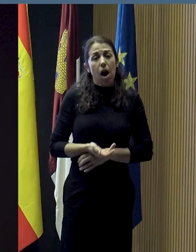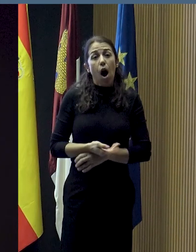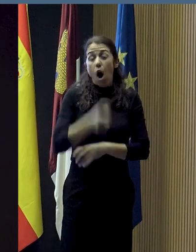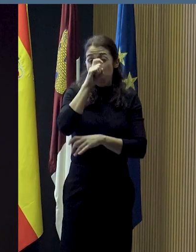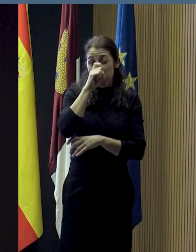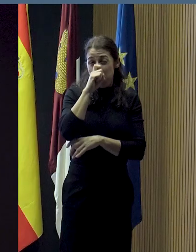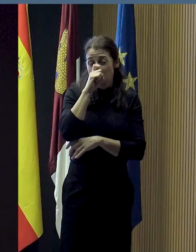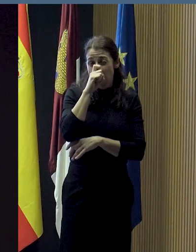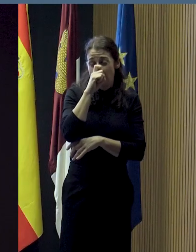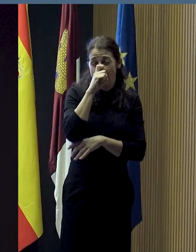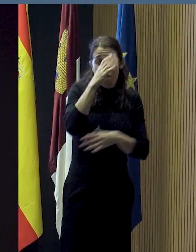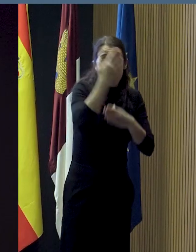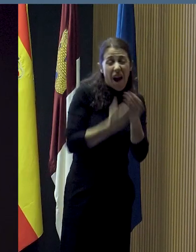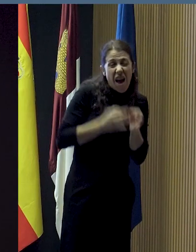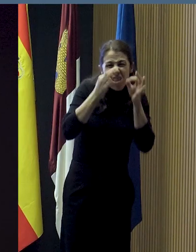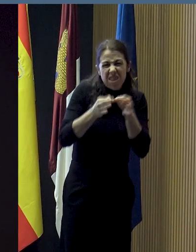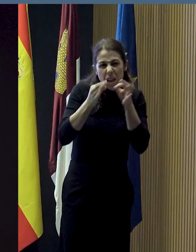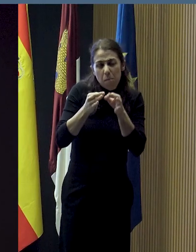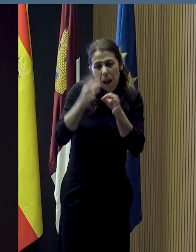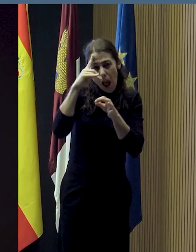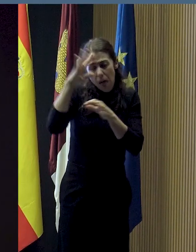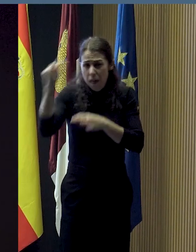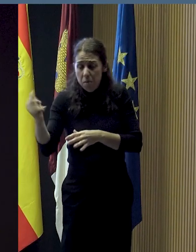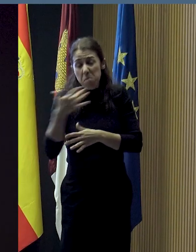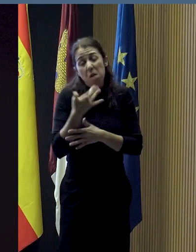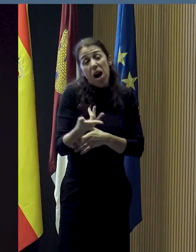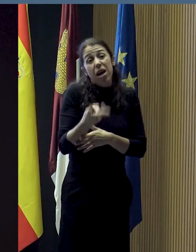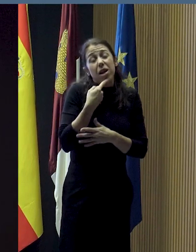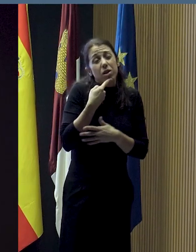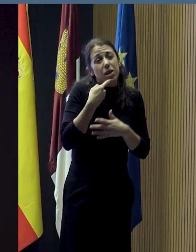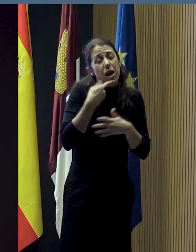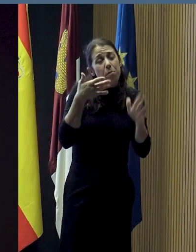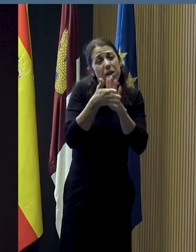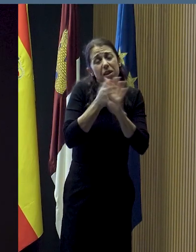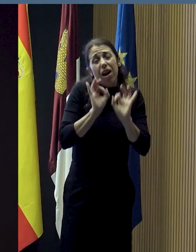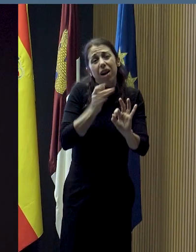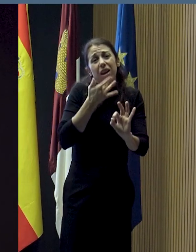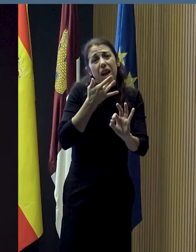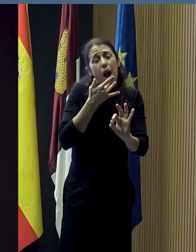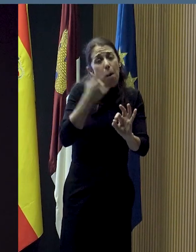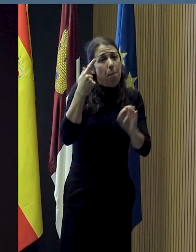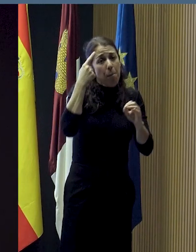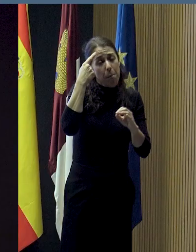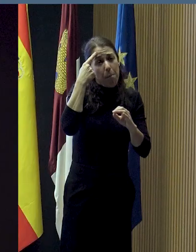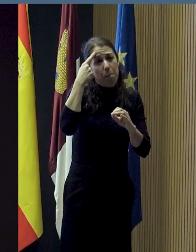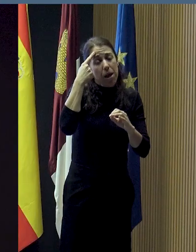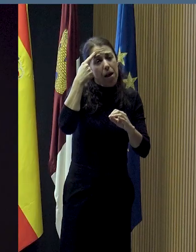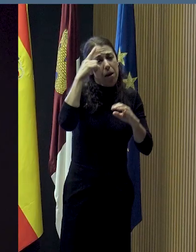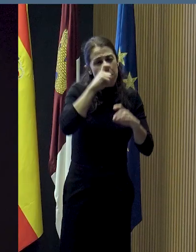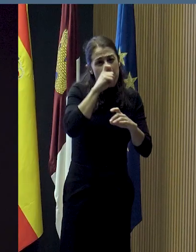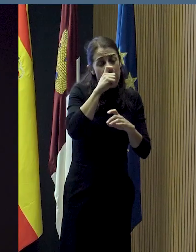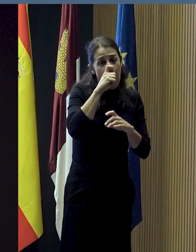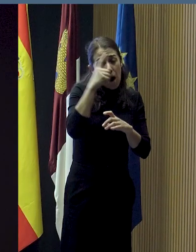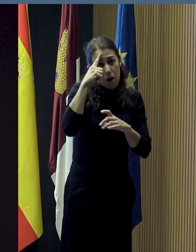siempre Alzheimer?», nos invita a comprender que no todas las pérdidas de memoria están asociadas a esta enfermedad y